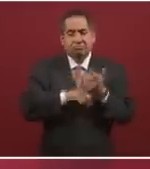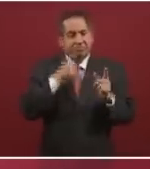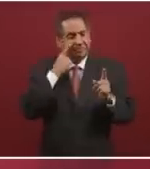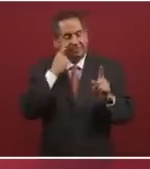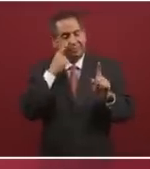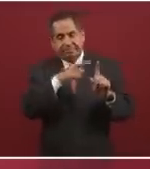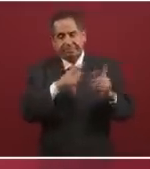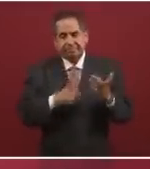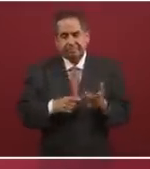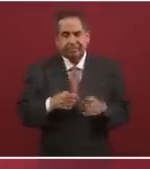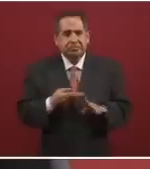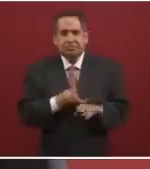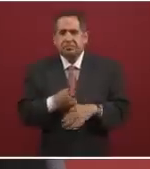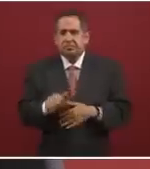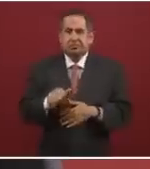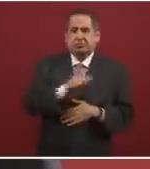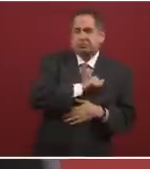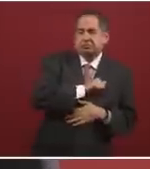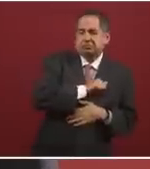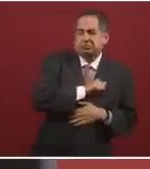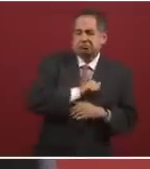Se volvían muy egoístas.